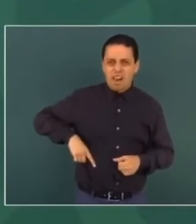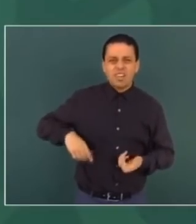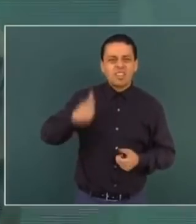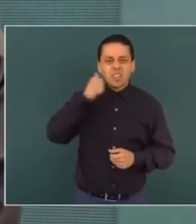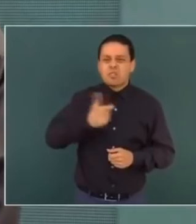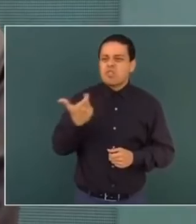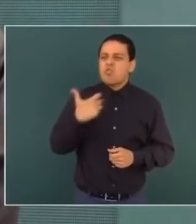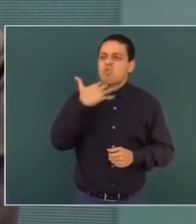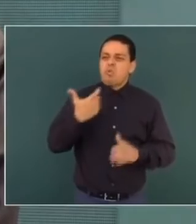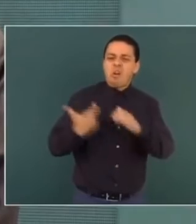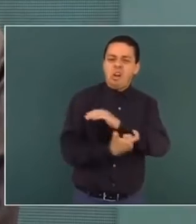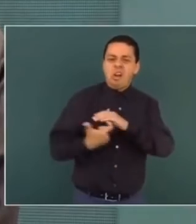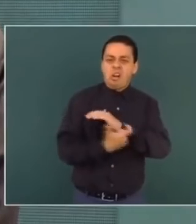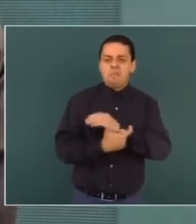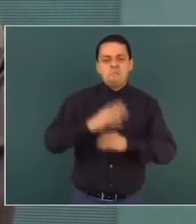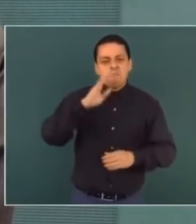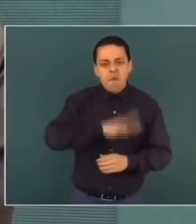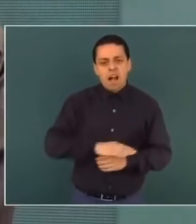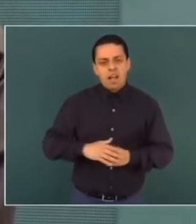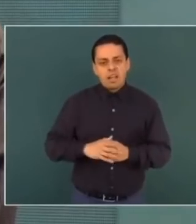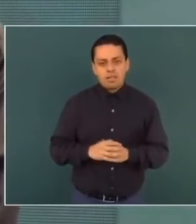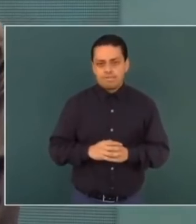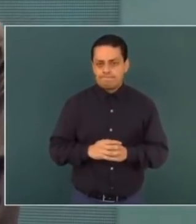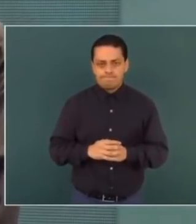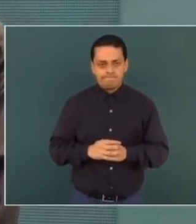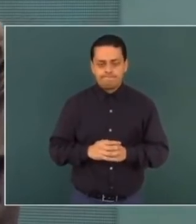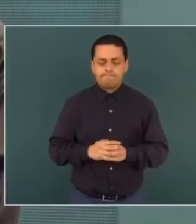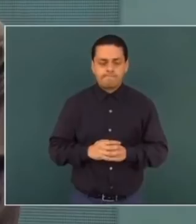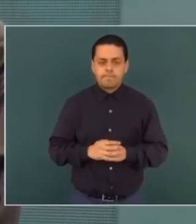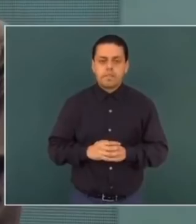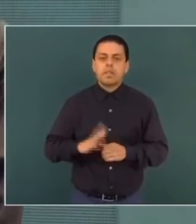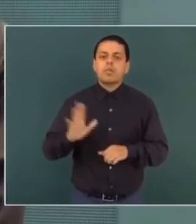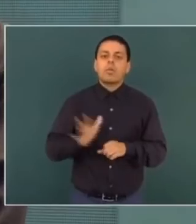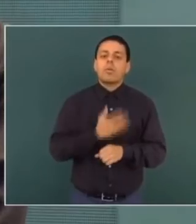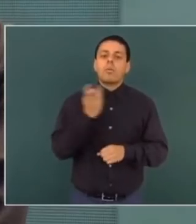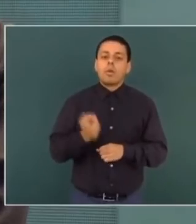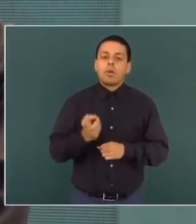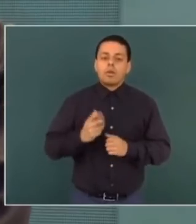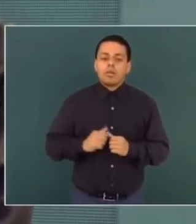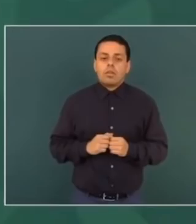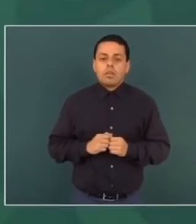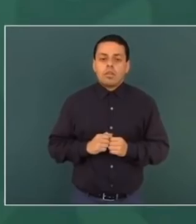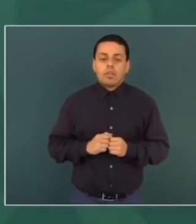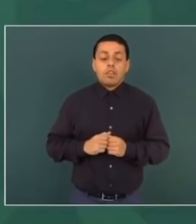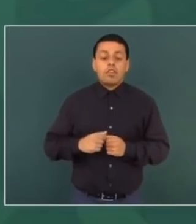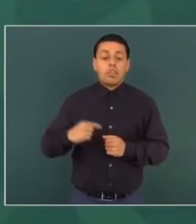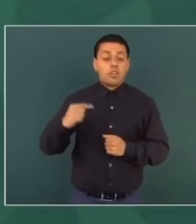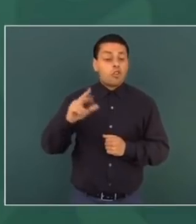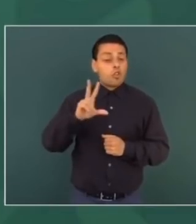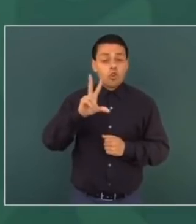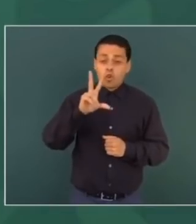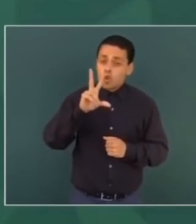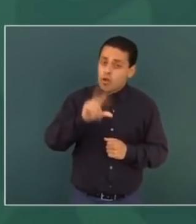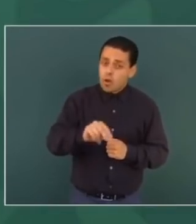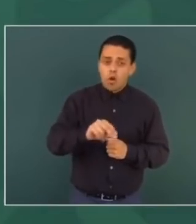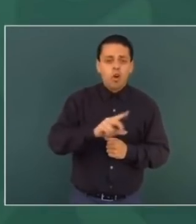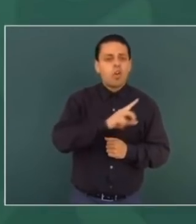corrupción política. Por eso no debe